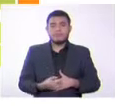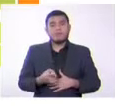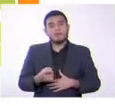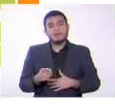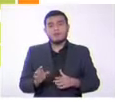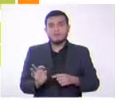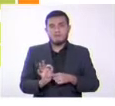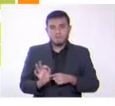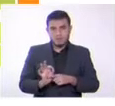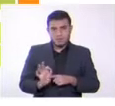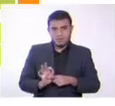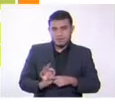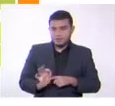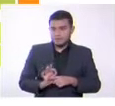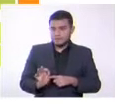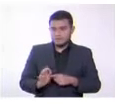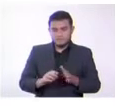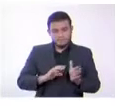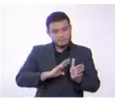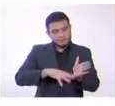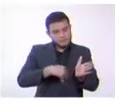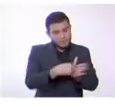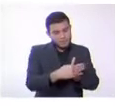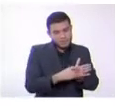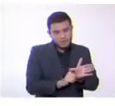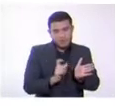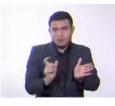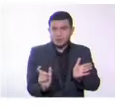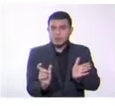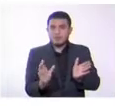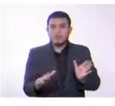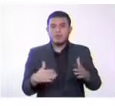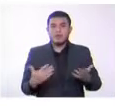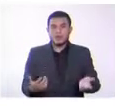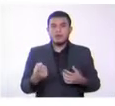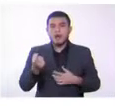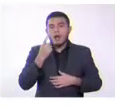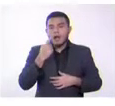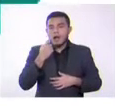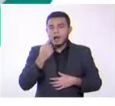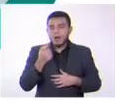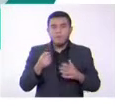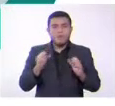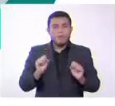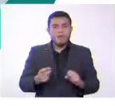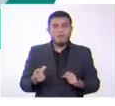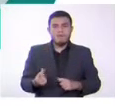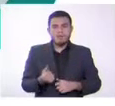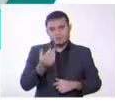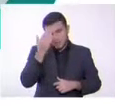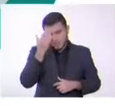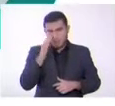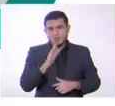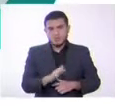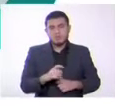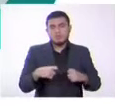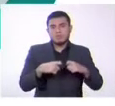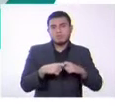comportamiento de los elementos, ya que los metales pueden ceder fácilmente sus